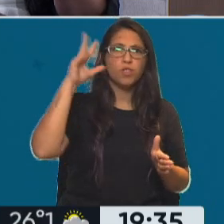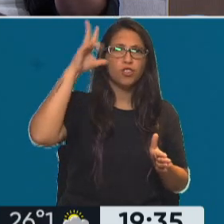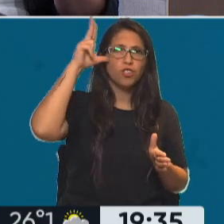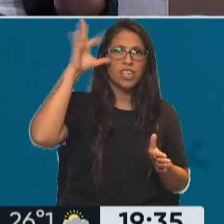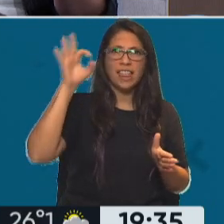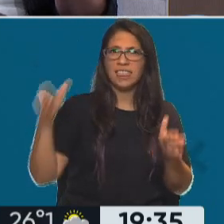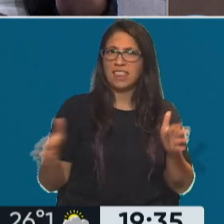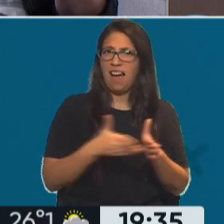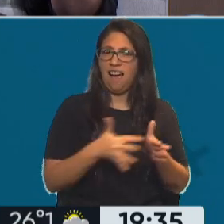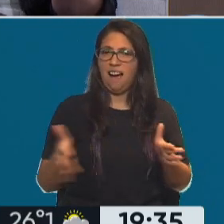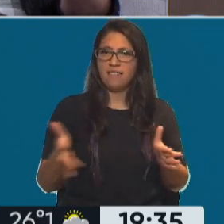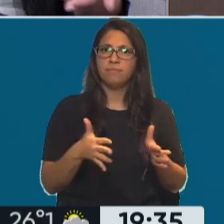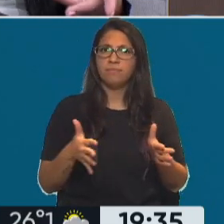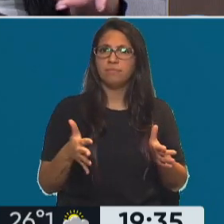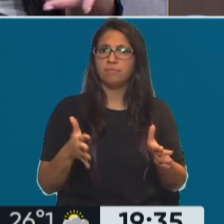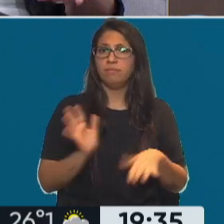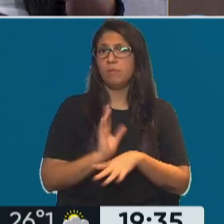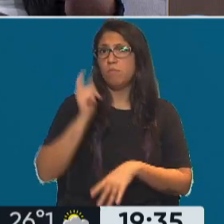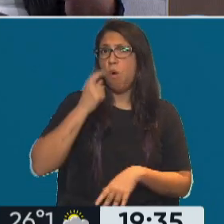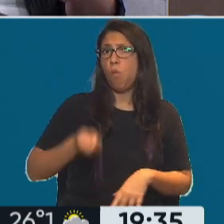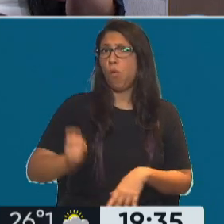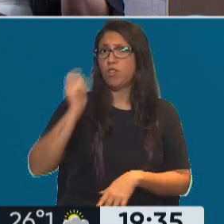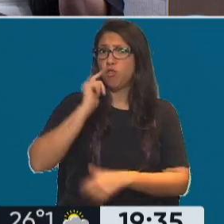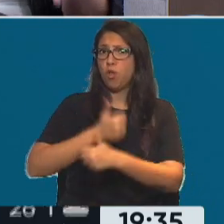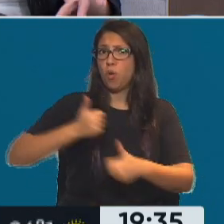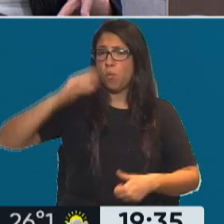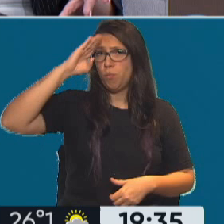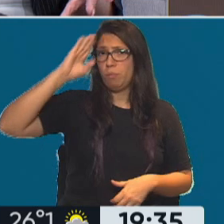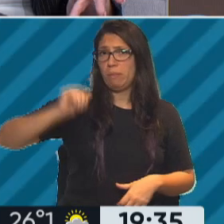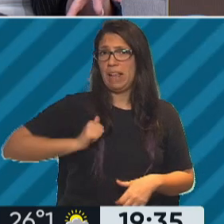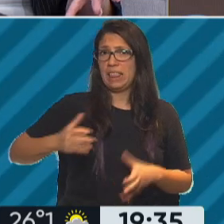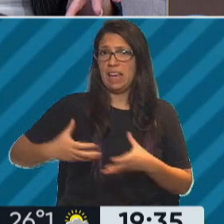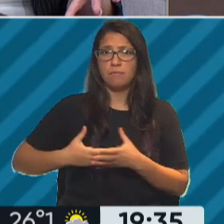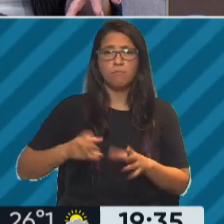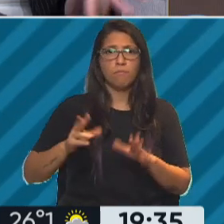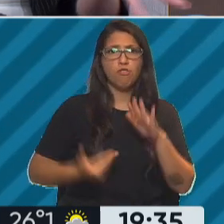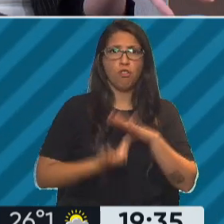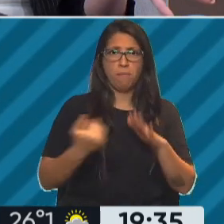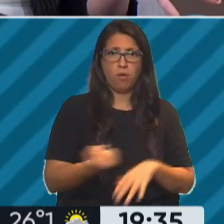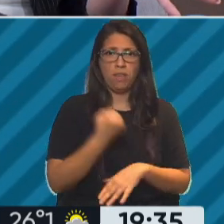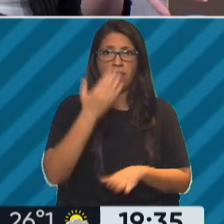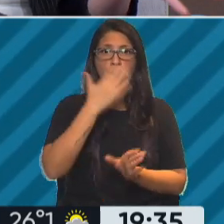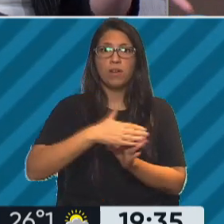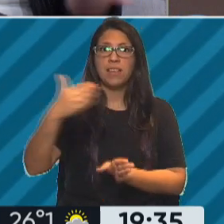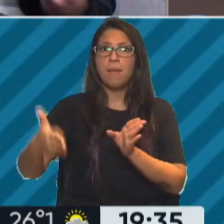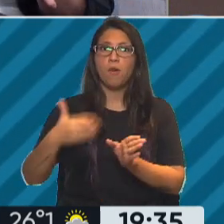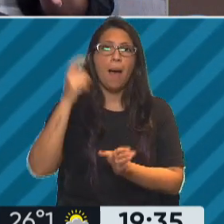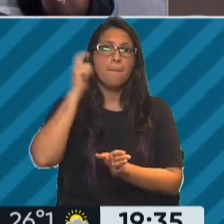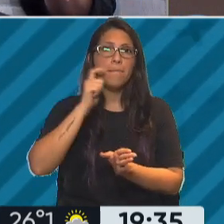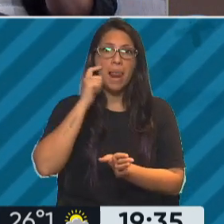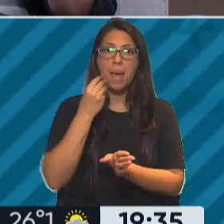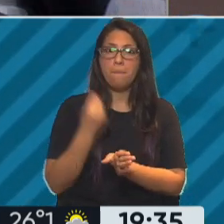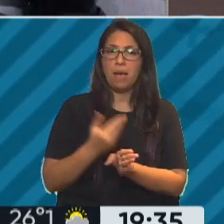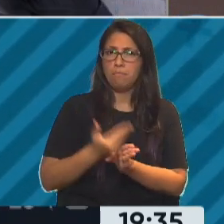que cumplió un rol respecto al juicio de la Junta, por ejemplo. Importante. Ahora, con el menemismo en adelante y la